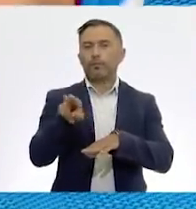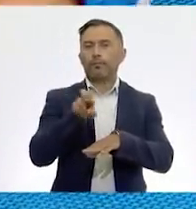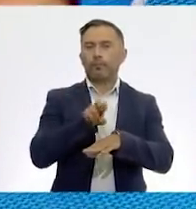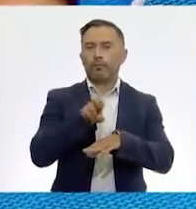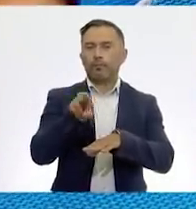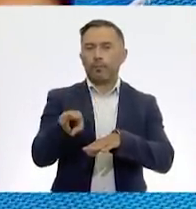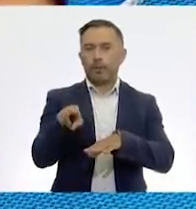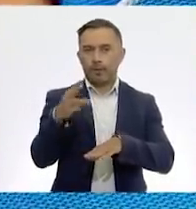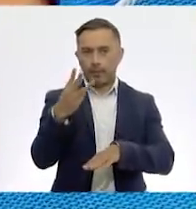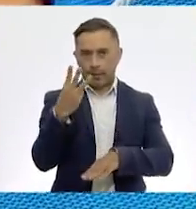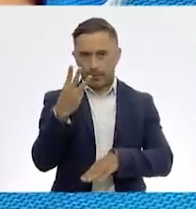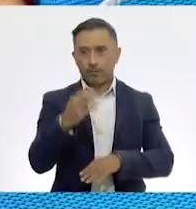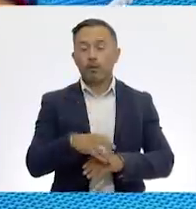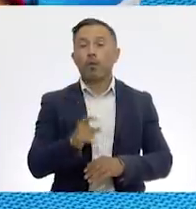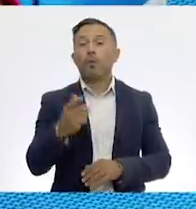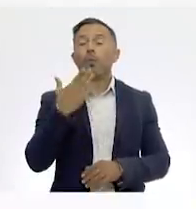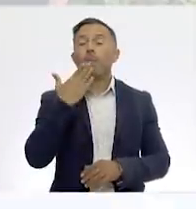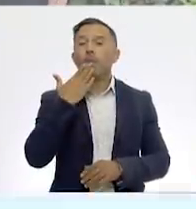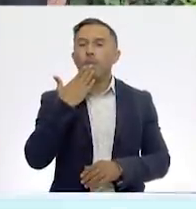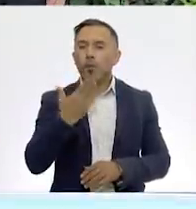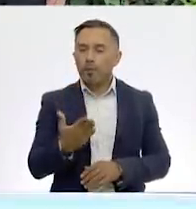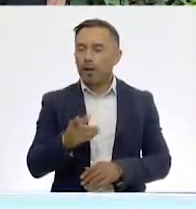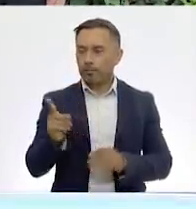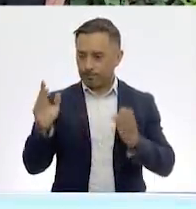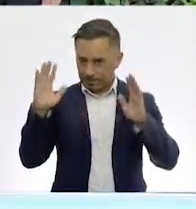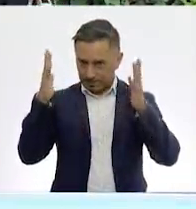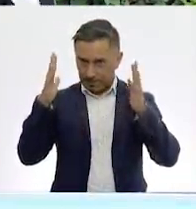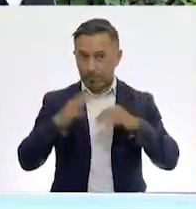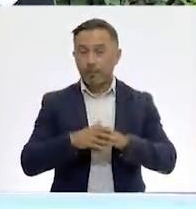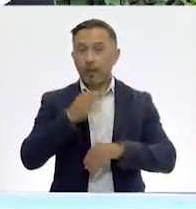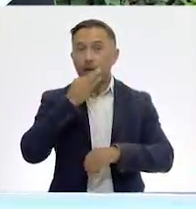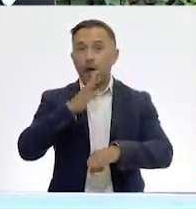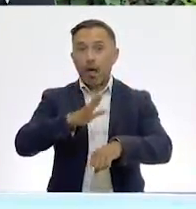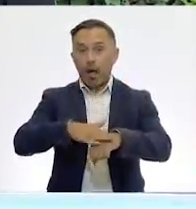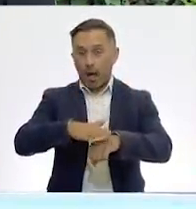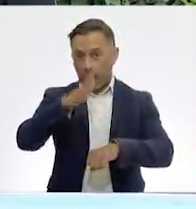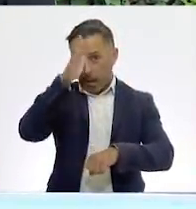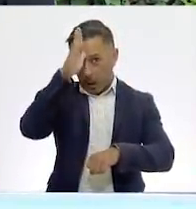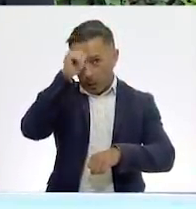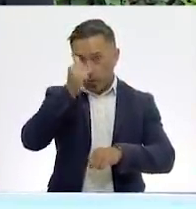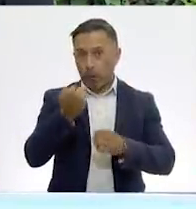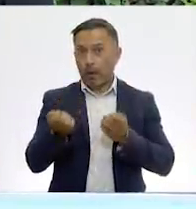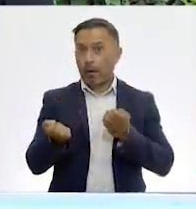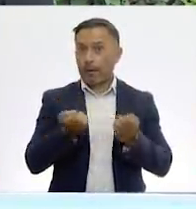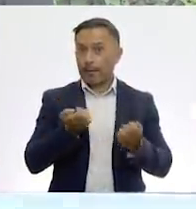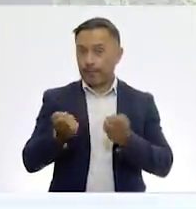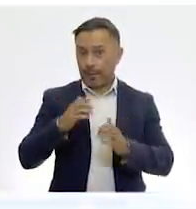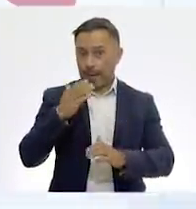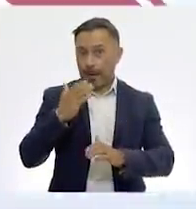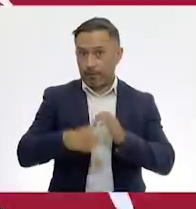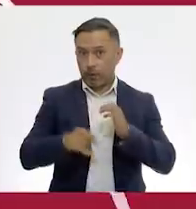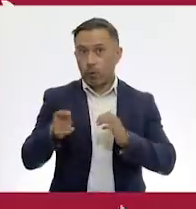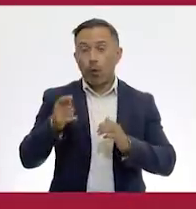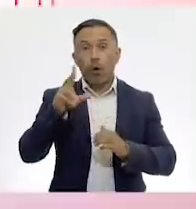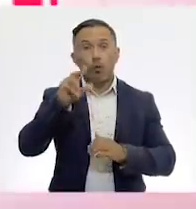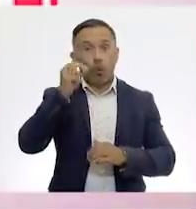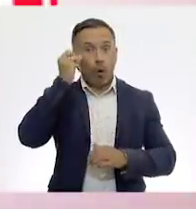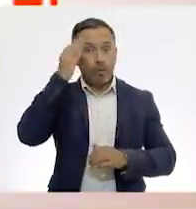3. Muy bien, Yair, bien hecho. Recuerda, al terminar la activación, no olvides la protección.